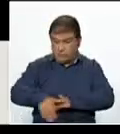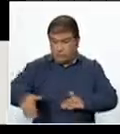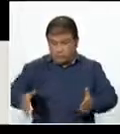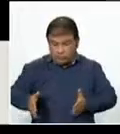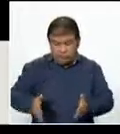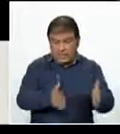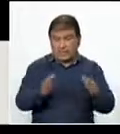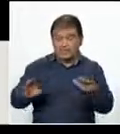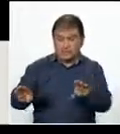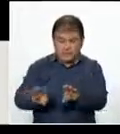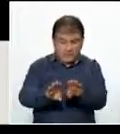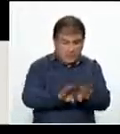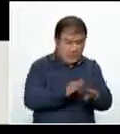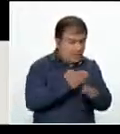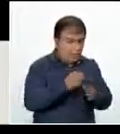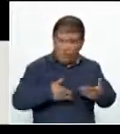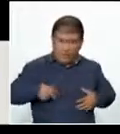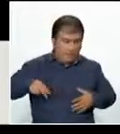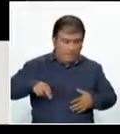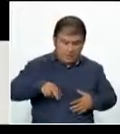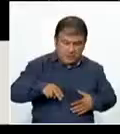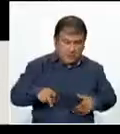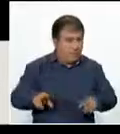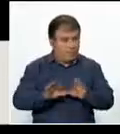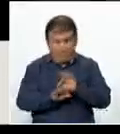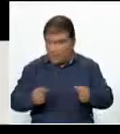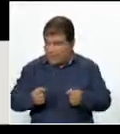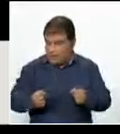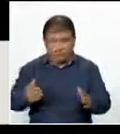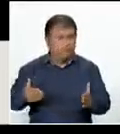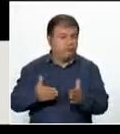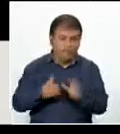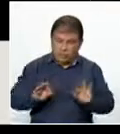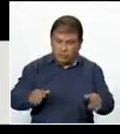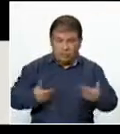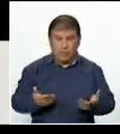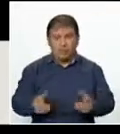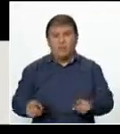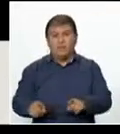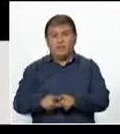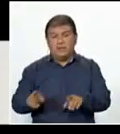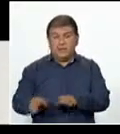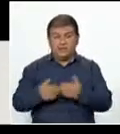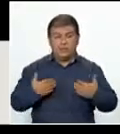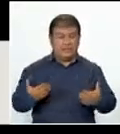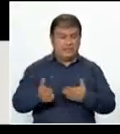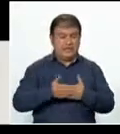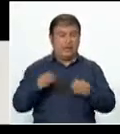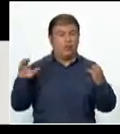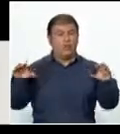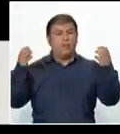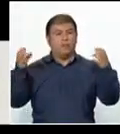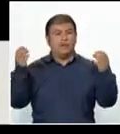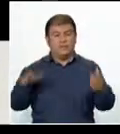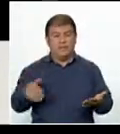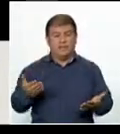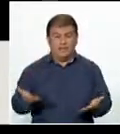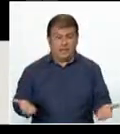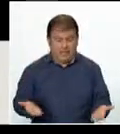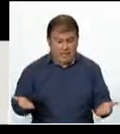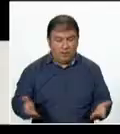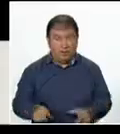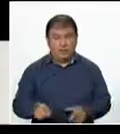ya no hay acceso ni a los peatones ni a los vehículos. Entonces tenemos también cerca una ambulancia que se ha quedado aquí en el